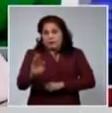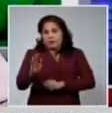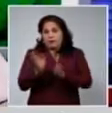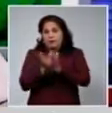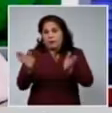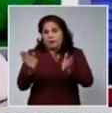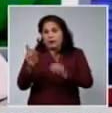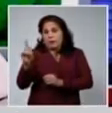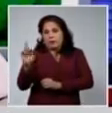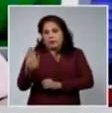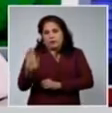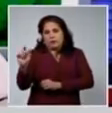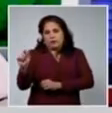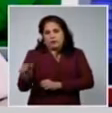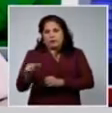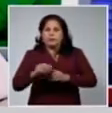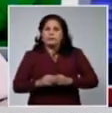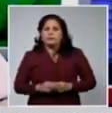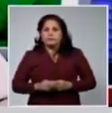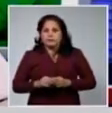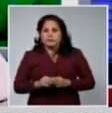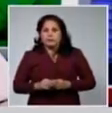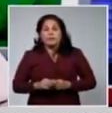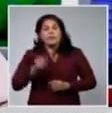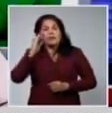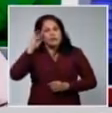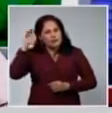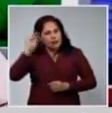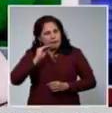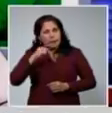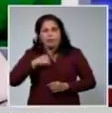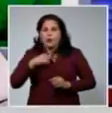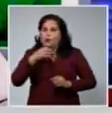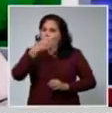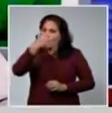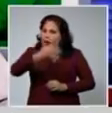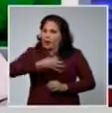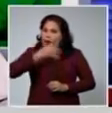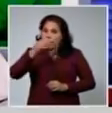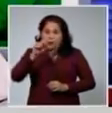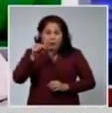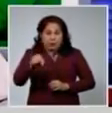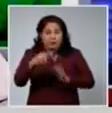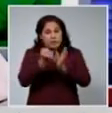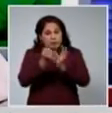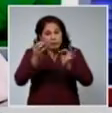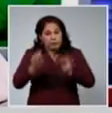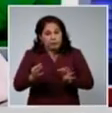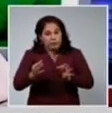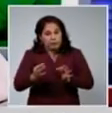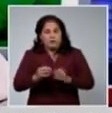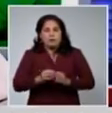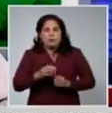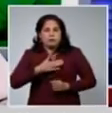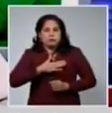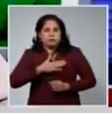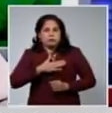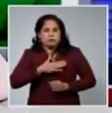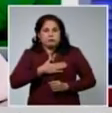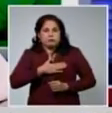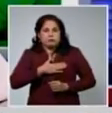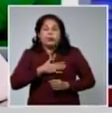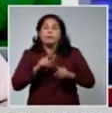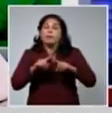padre y aunque como siempre duda donde se diagnostica a donde pertenece pero